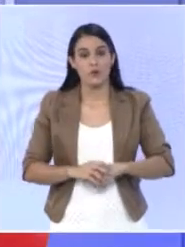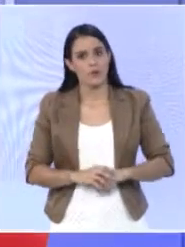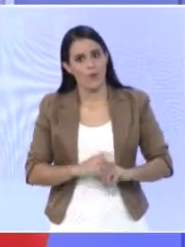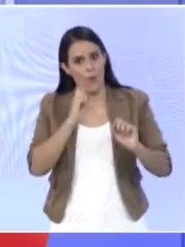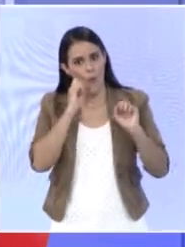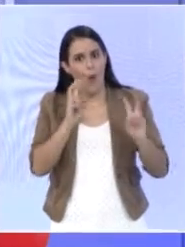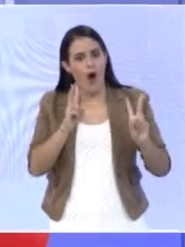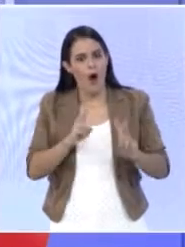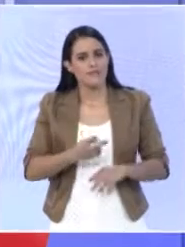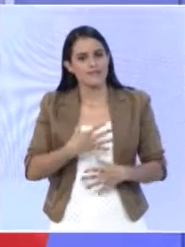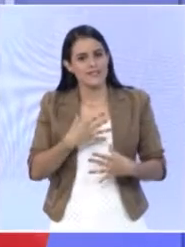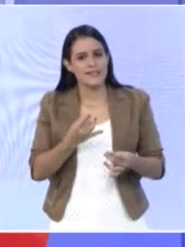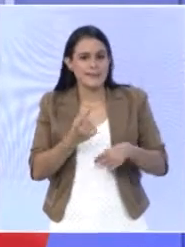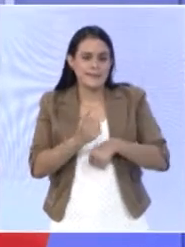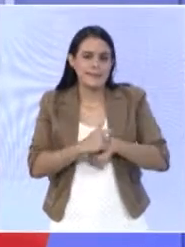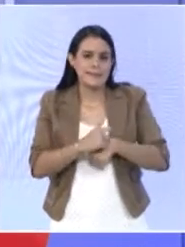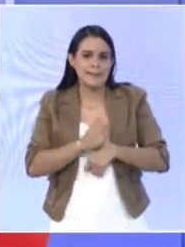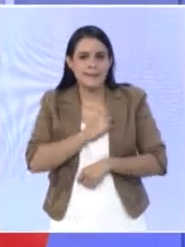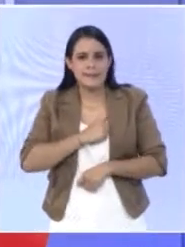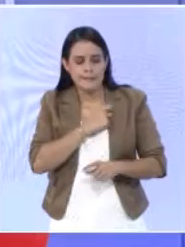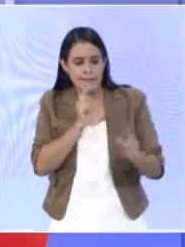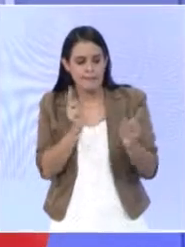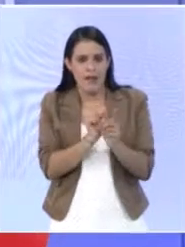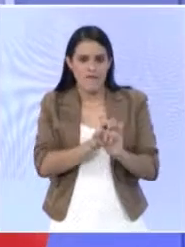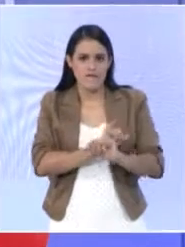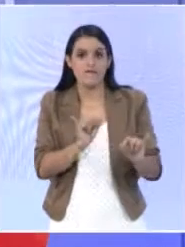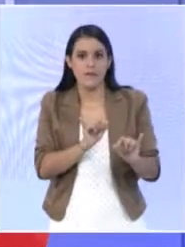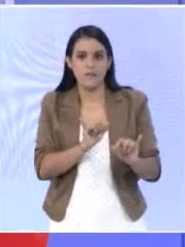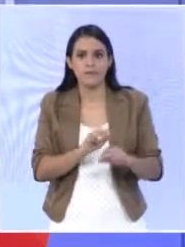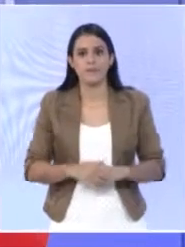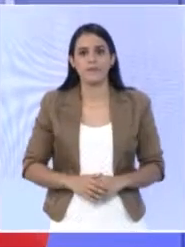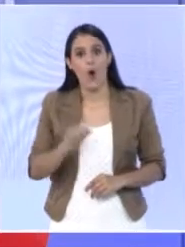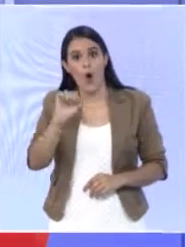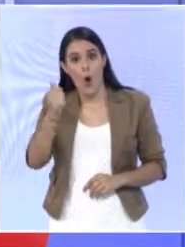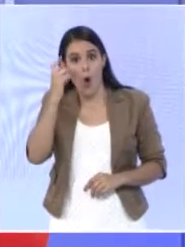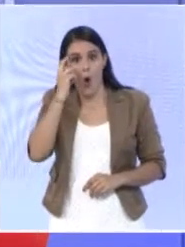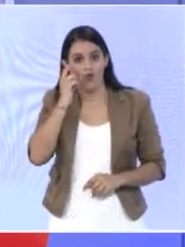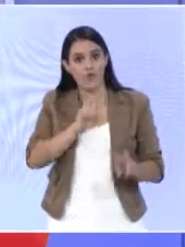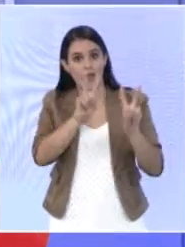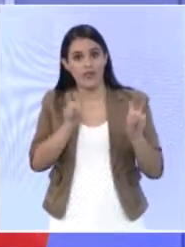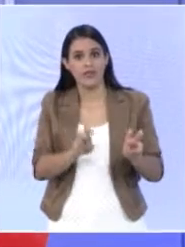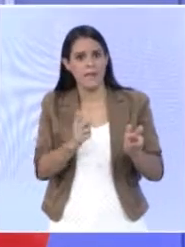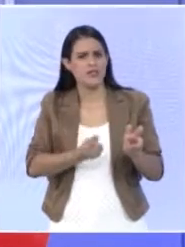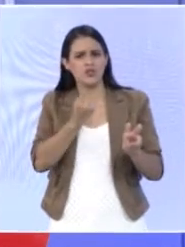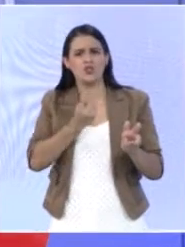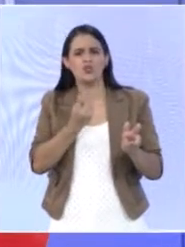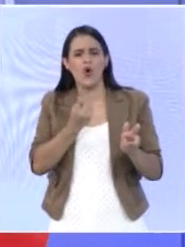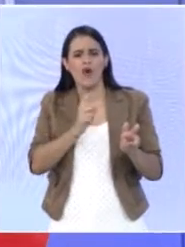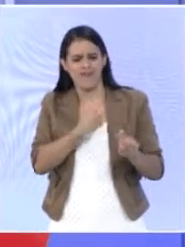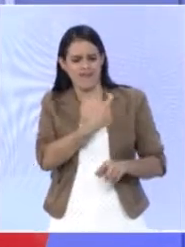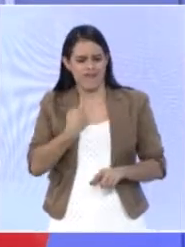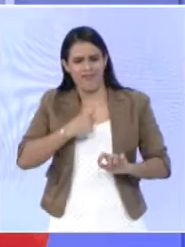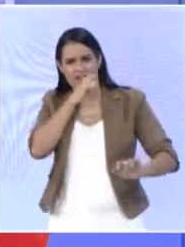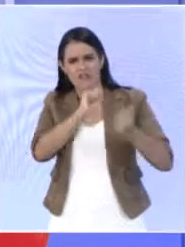importante conocer esto pero el tiempo se nos terminó nosotros vamos a tratar de que en otra oportunidad hablemos solamente de los repelentes para que